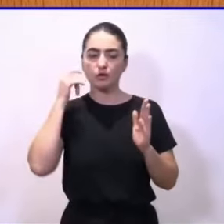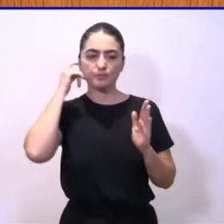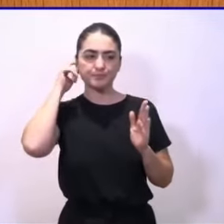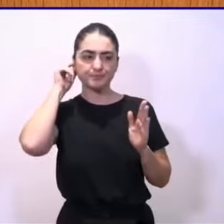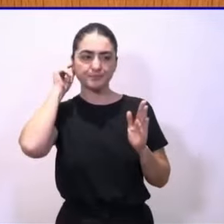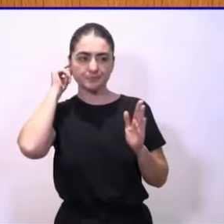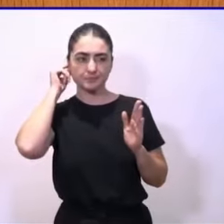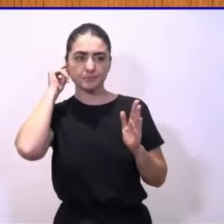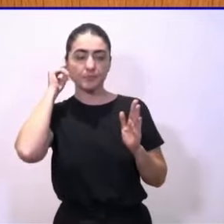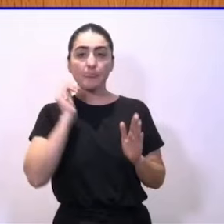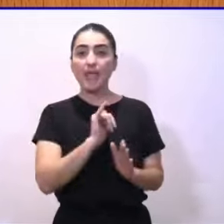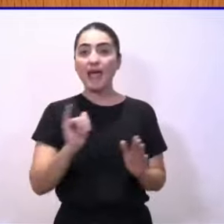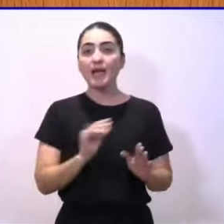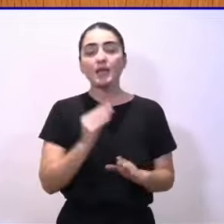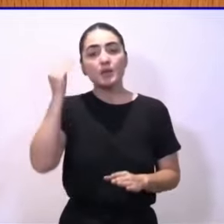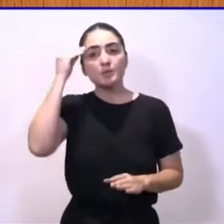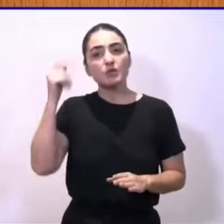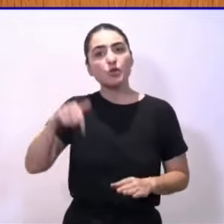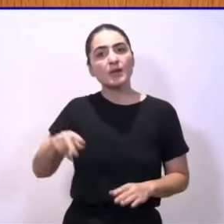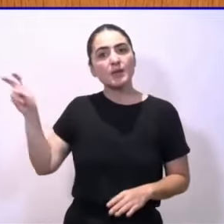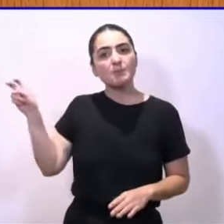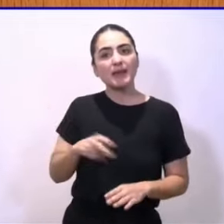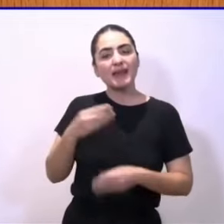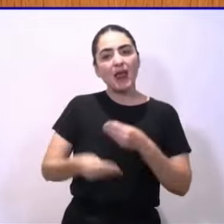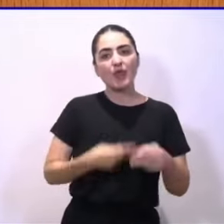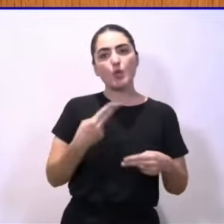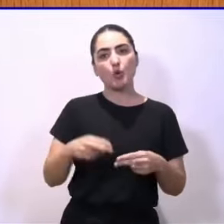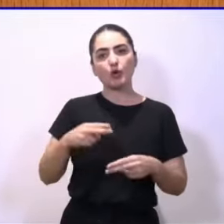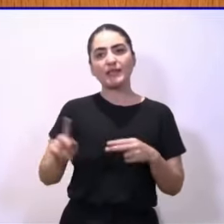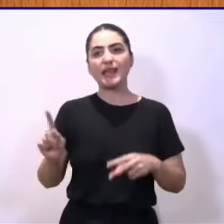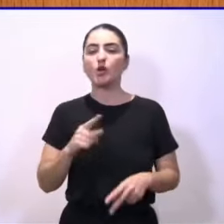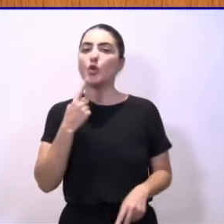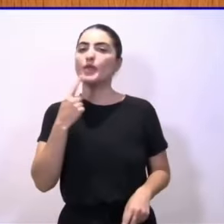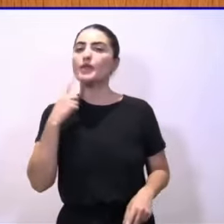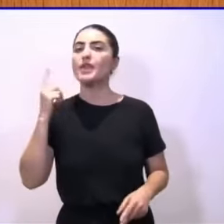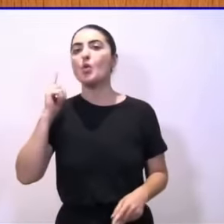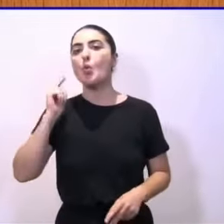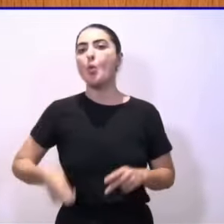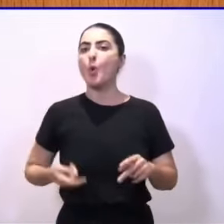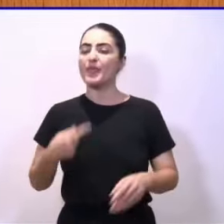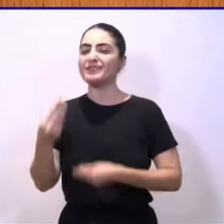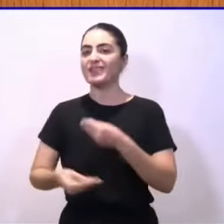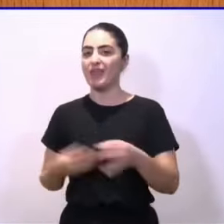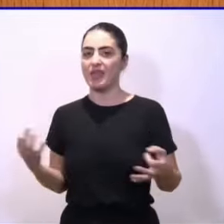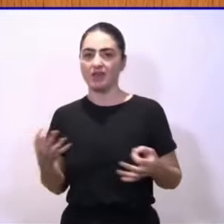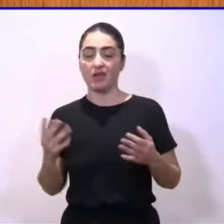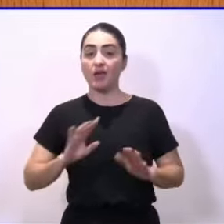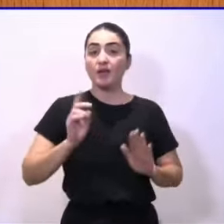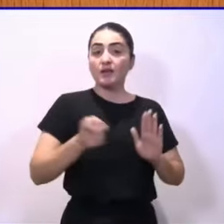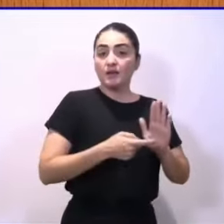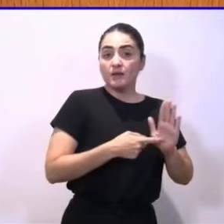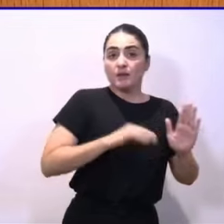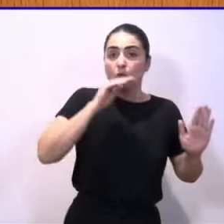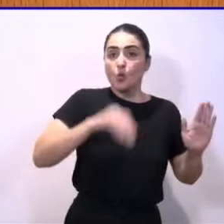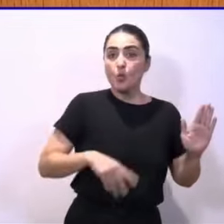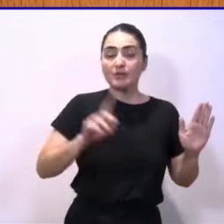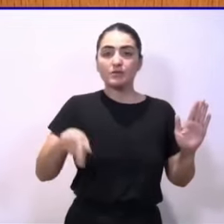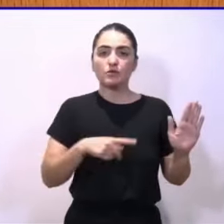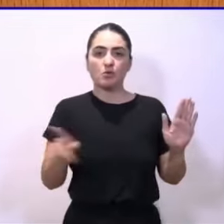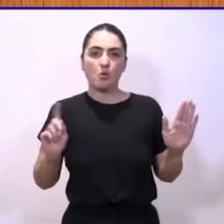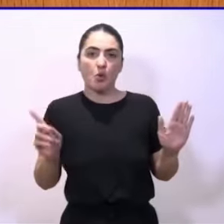venimos a hacer política, no a decirle a los jueces lo que tienen que hacer más allá de que cumplan la legalidad vigente, porque eso es su